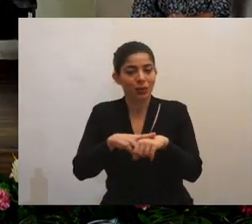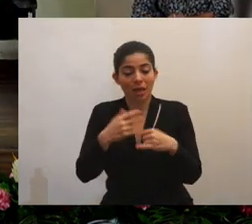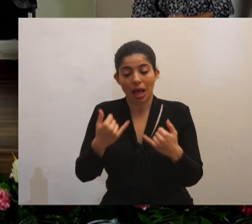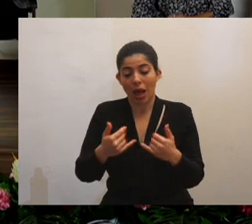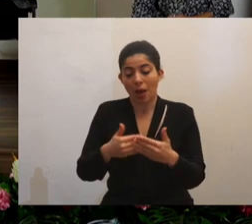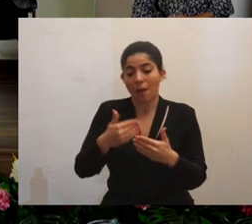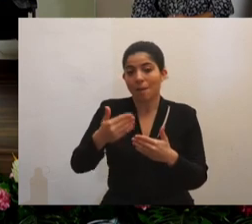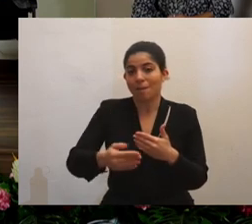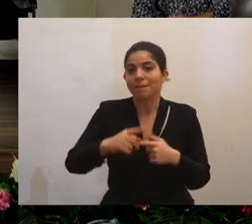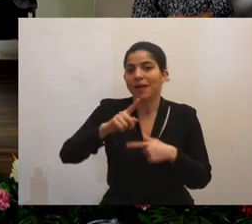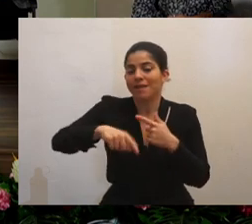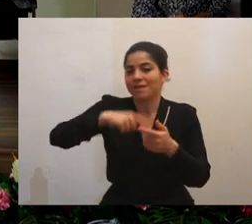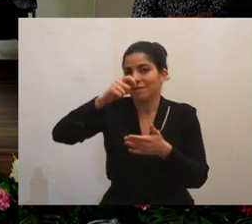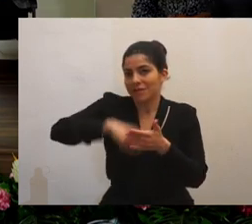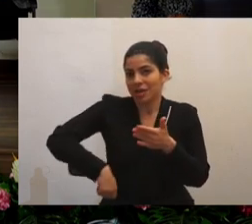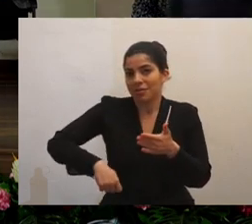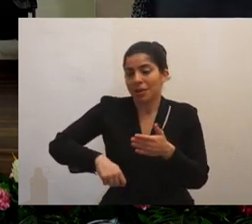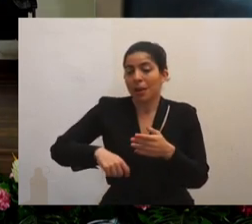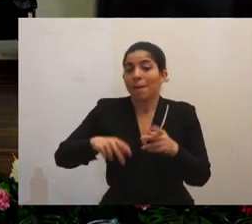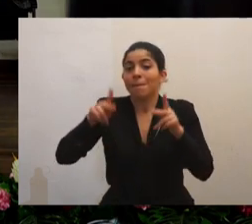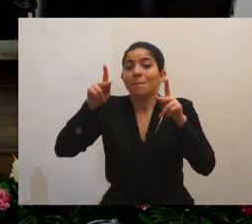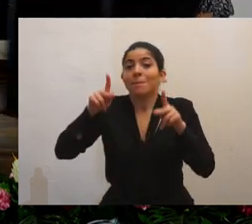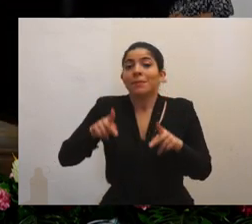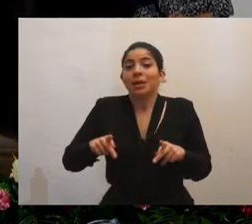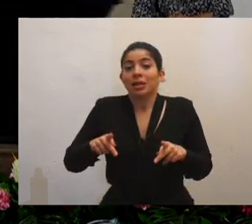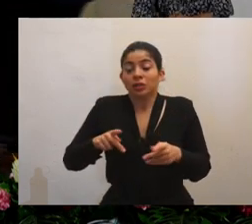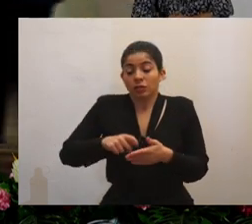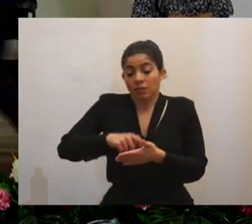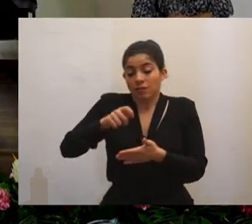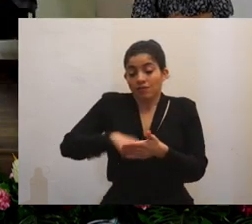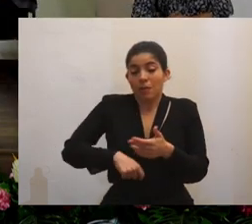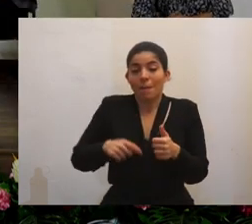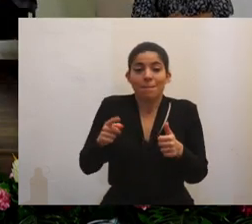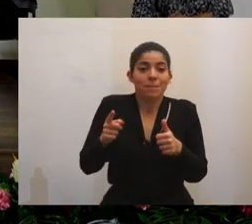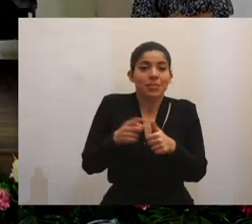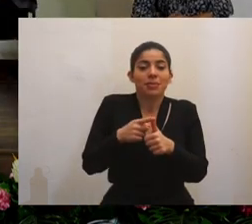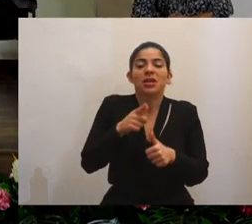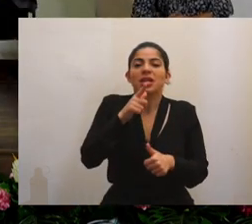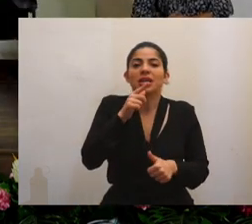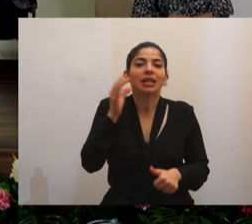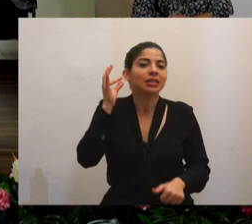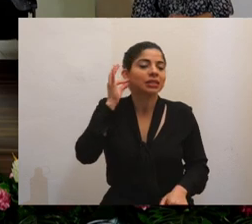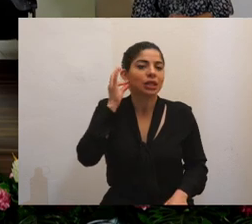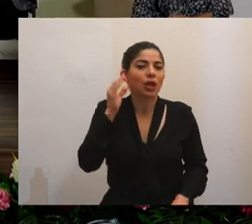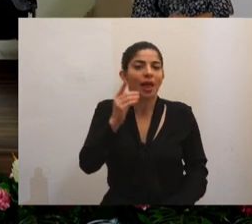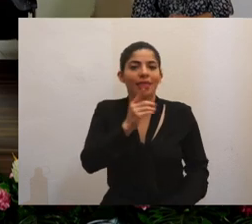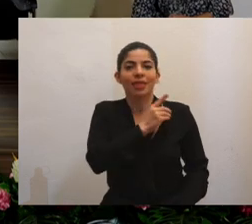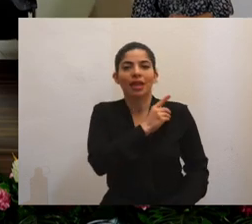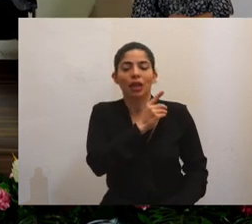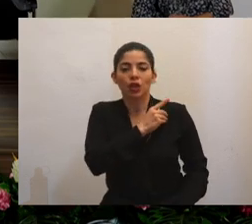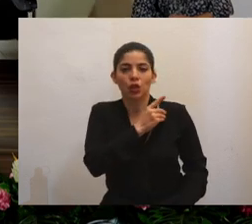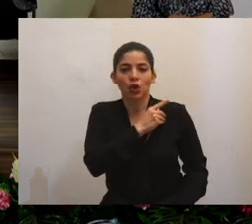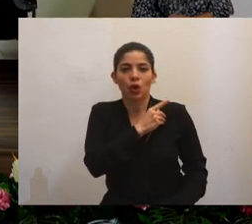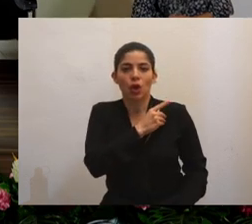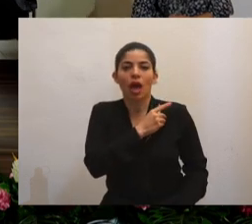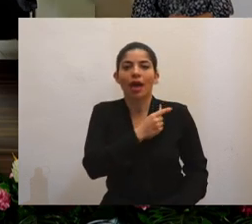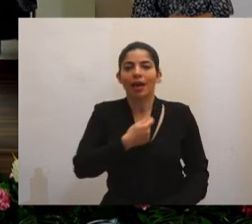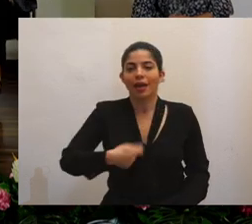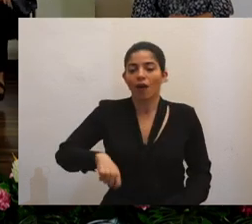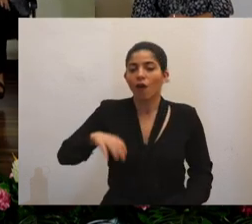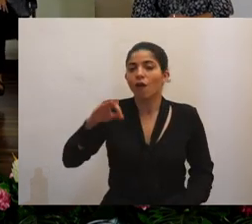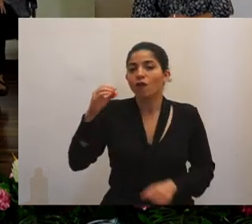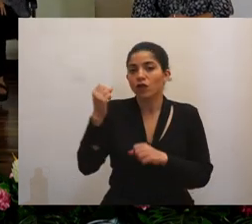entonces con esta firma. La persona quien estampará su firma de primero será la señora directora ejecutiva de